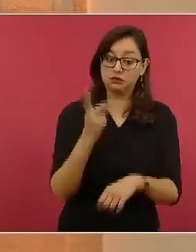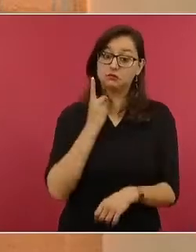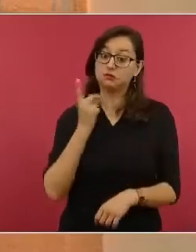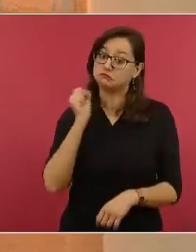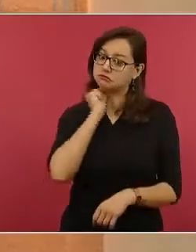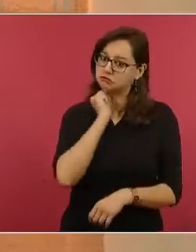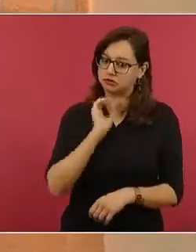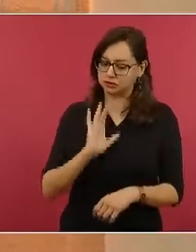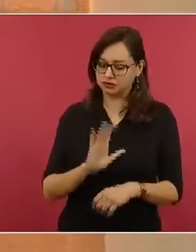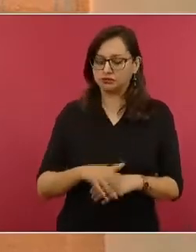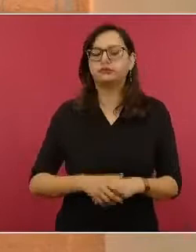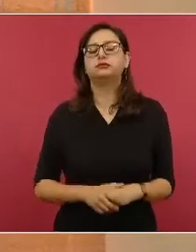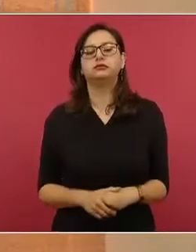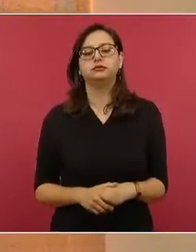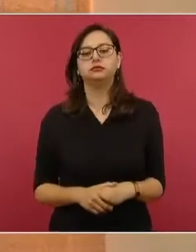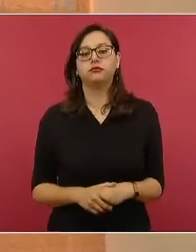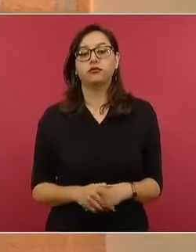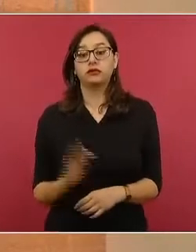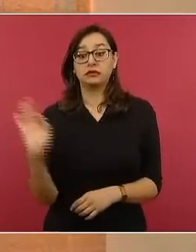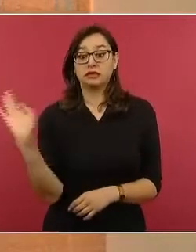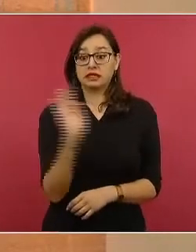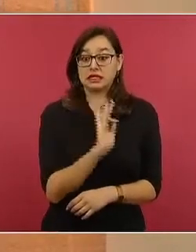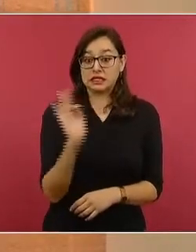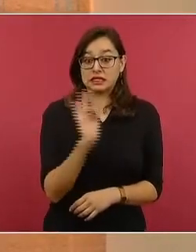que pretendan entregar